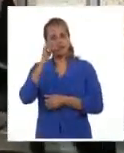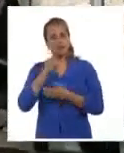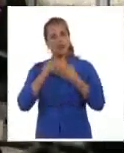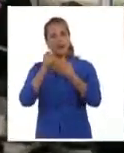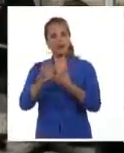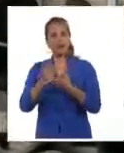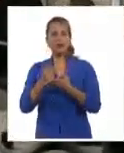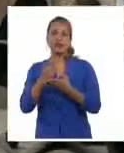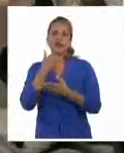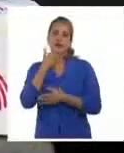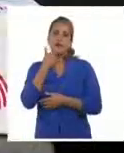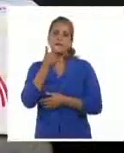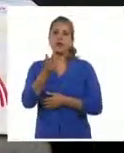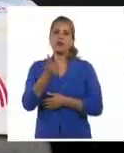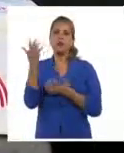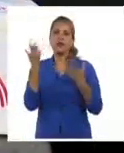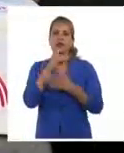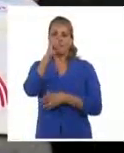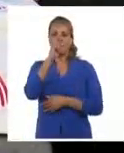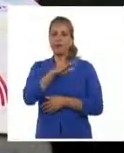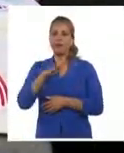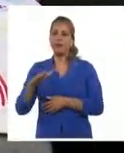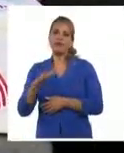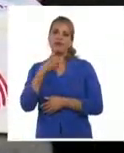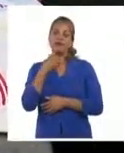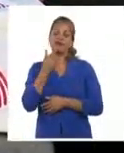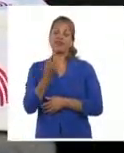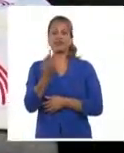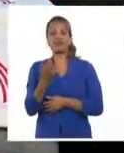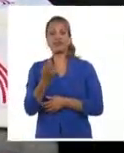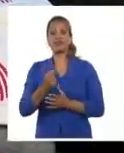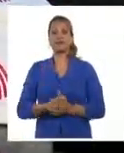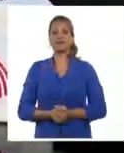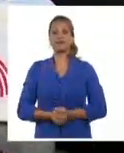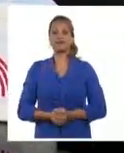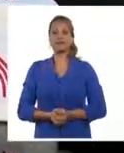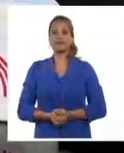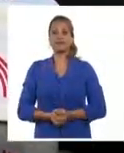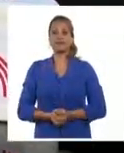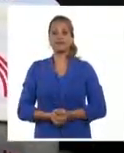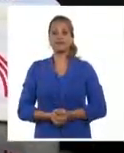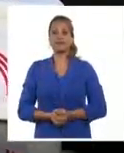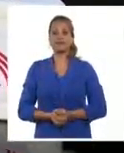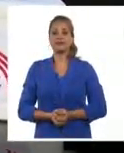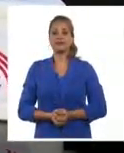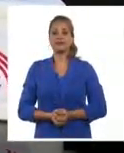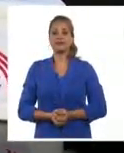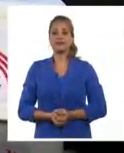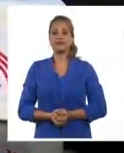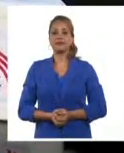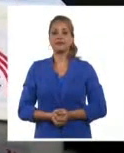unas sanciones que son más pesadas para los más vulnerables. Cristina Escobar, Sistema Informativo de la Televisión Cubana.